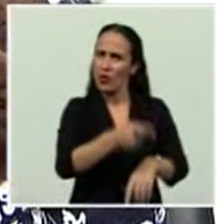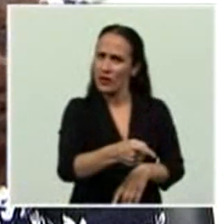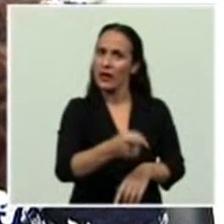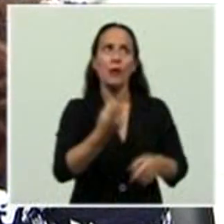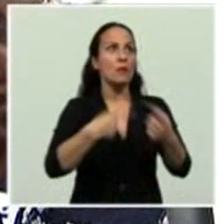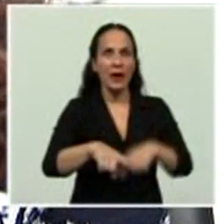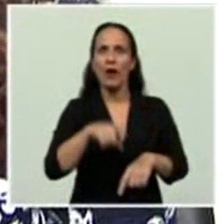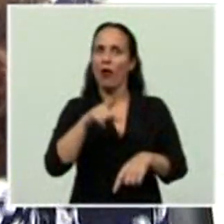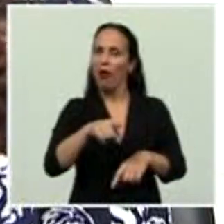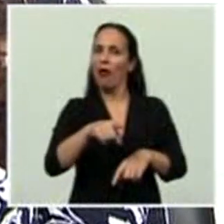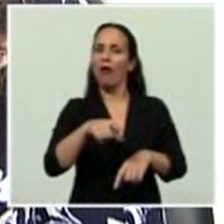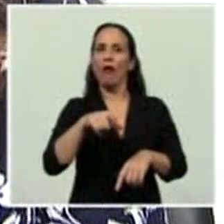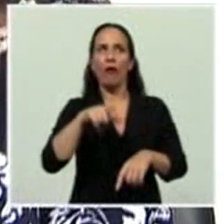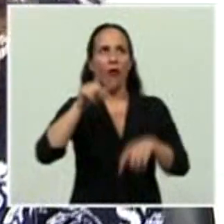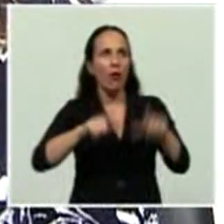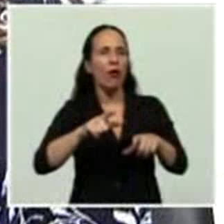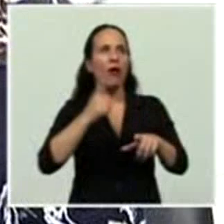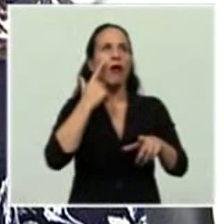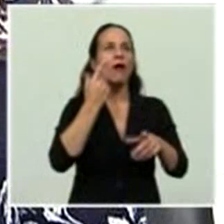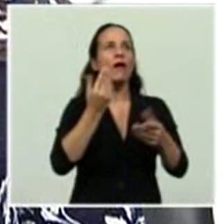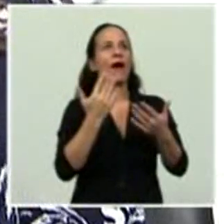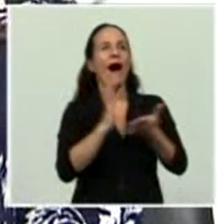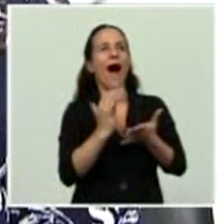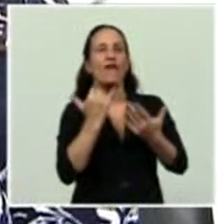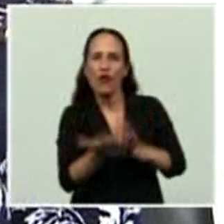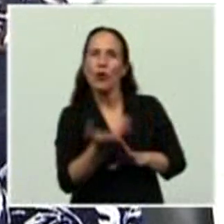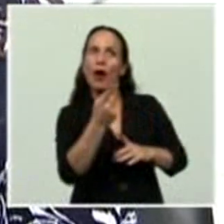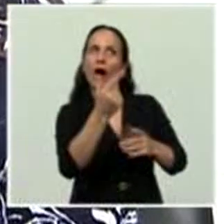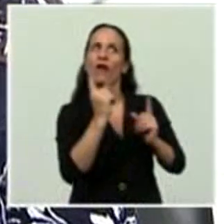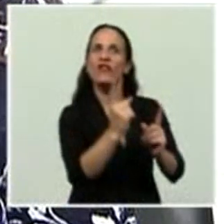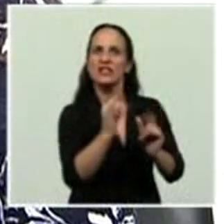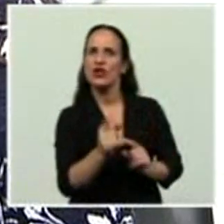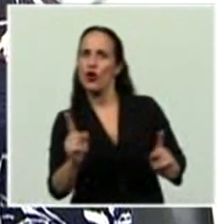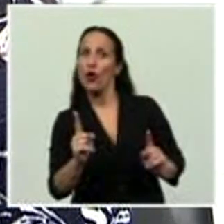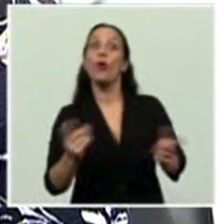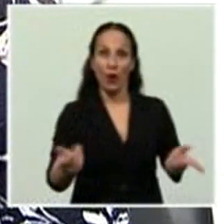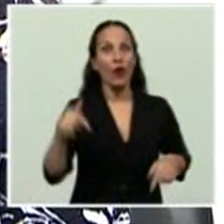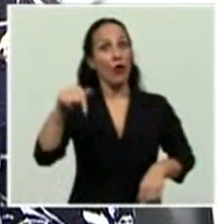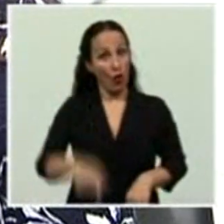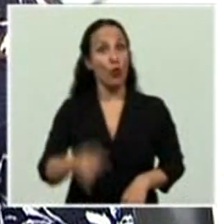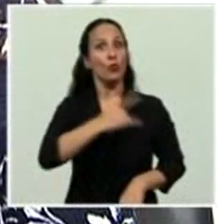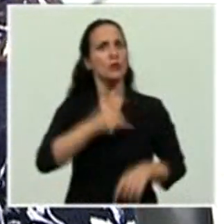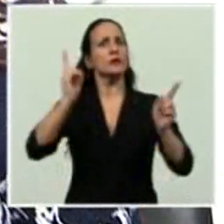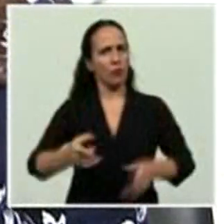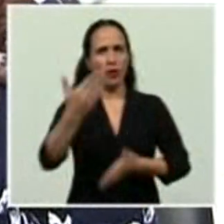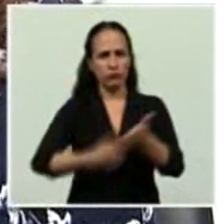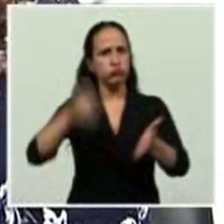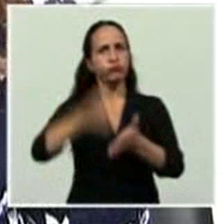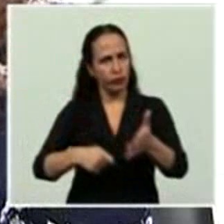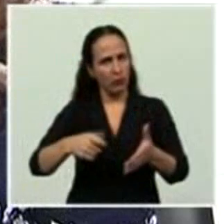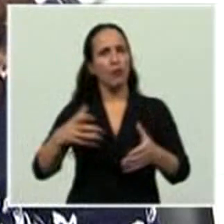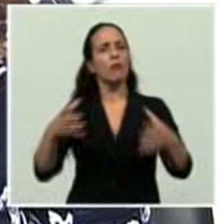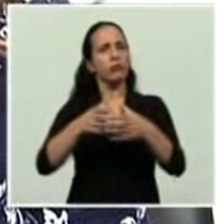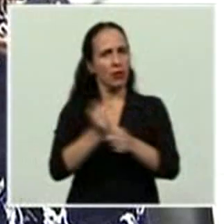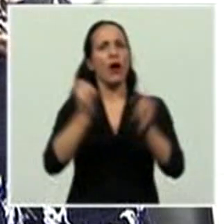validan su permanencia o su no permanencia y hoy la universidad también tiene su convenio colectivo pero no